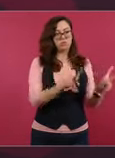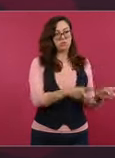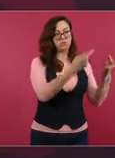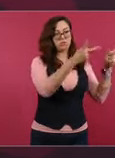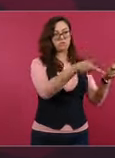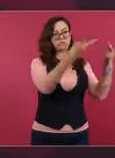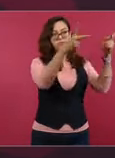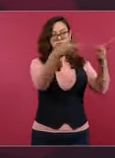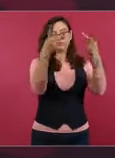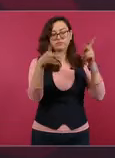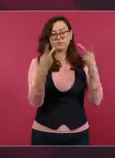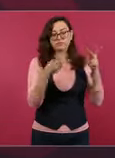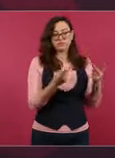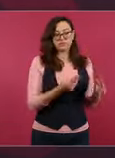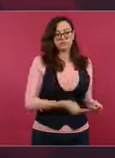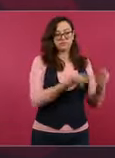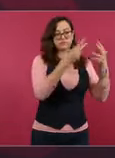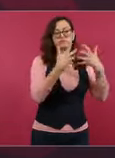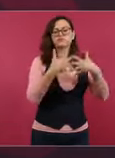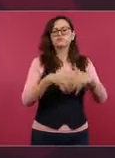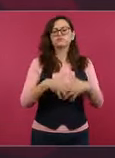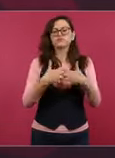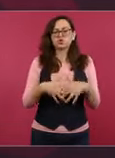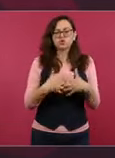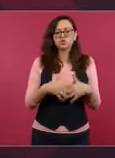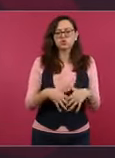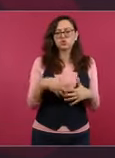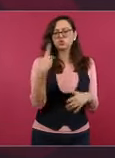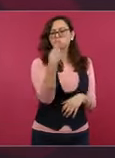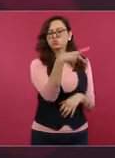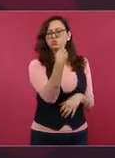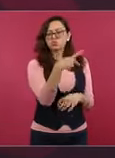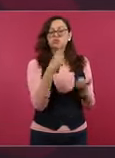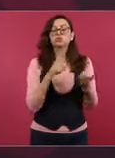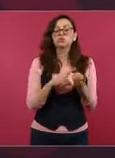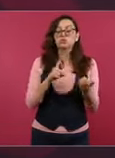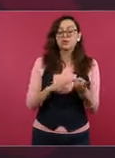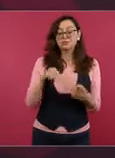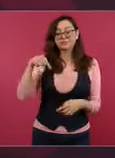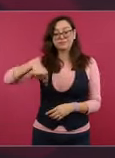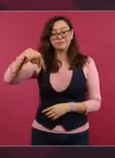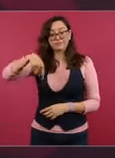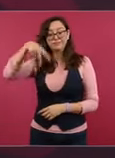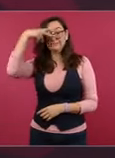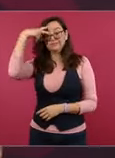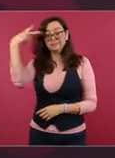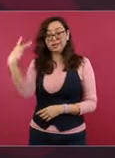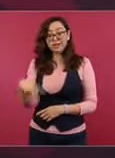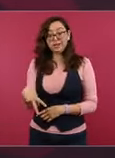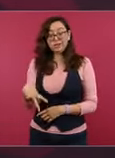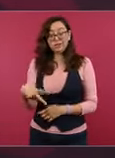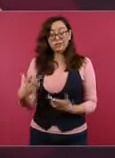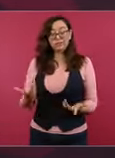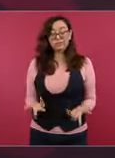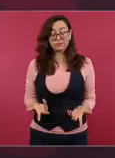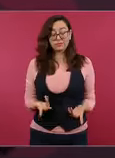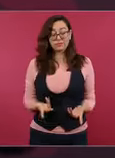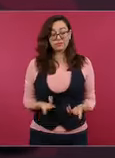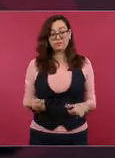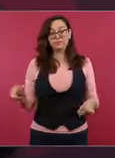industrias, sobre todo hay mucha industria de autopartes, que son complementarias